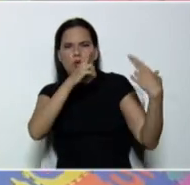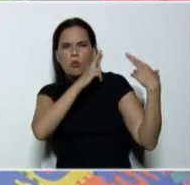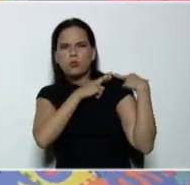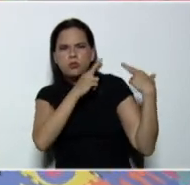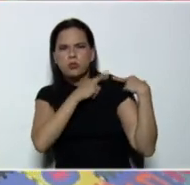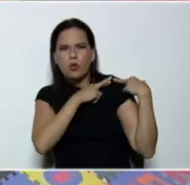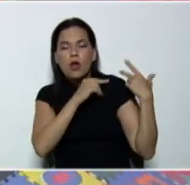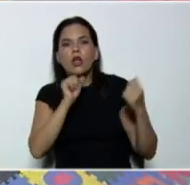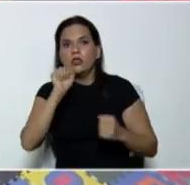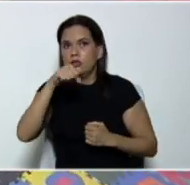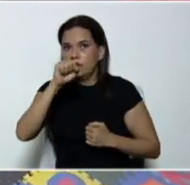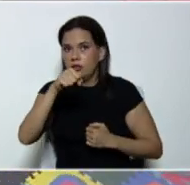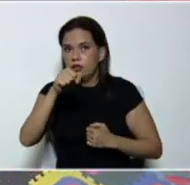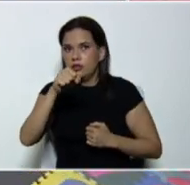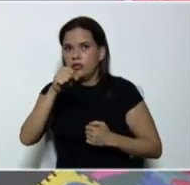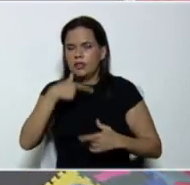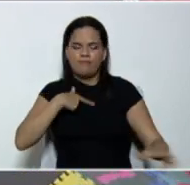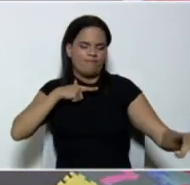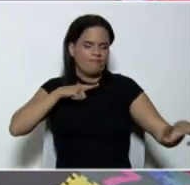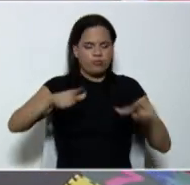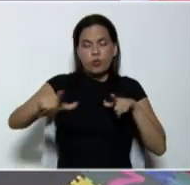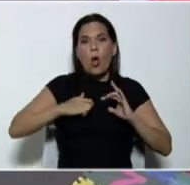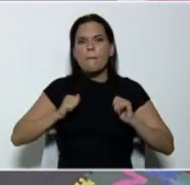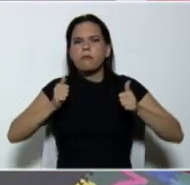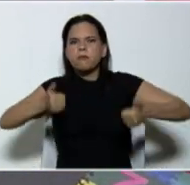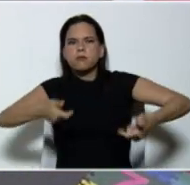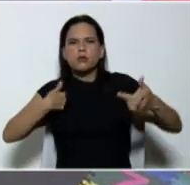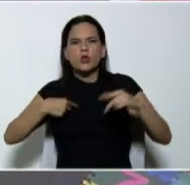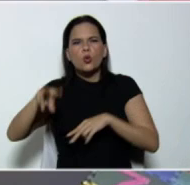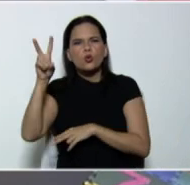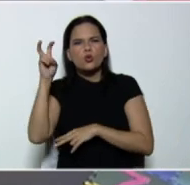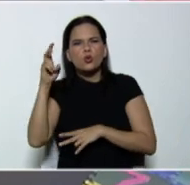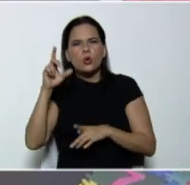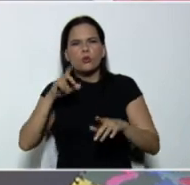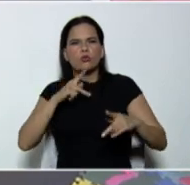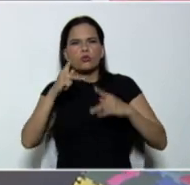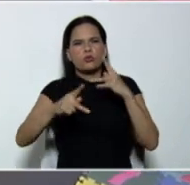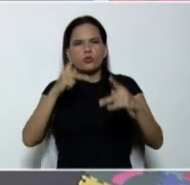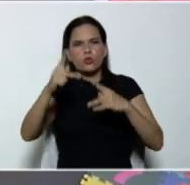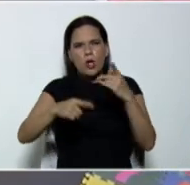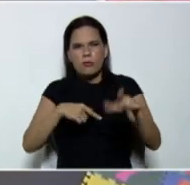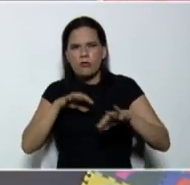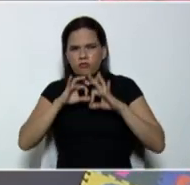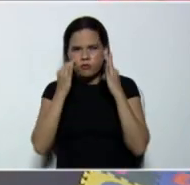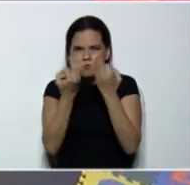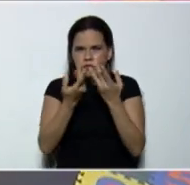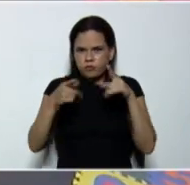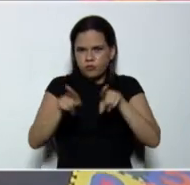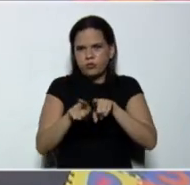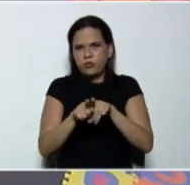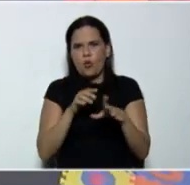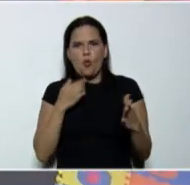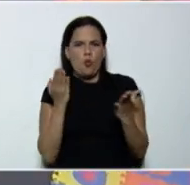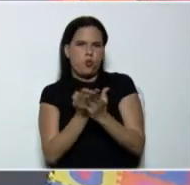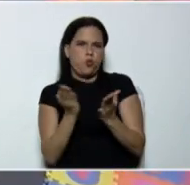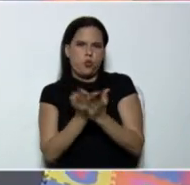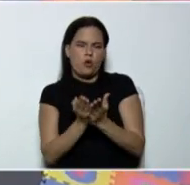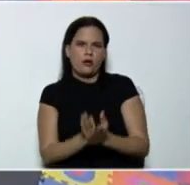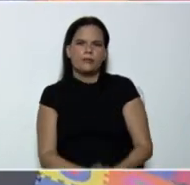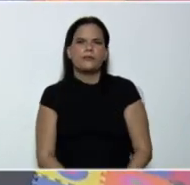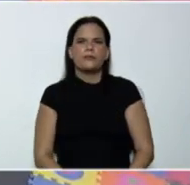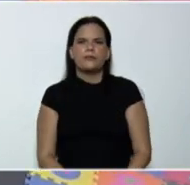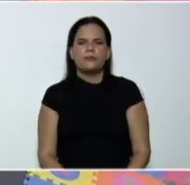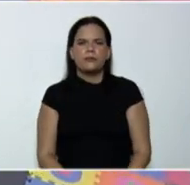sí acertaron. Ya estamos listos para iniciar una nueva edición de este, su programa, Cada Familia,